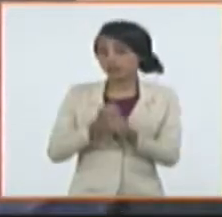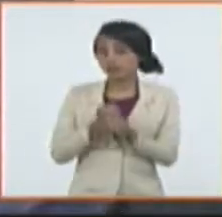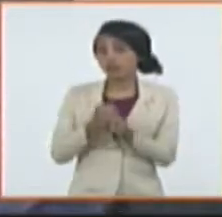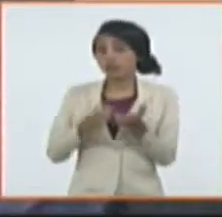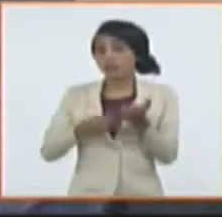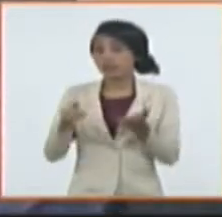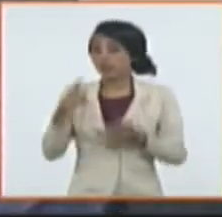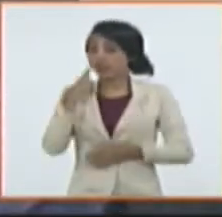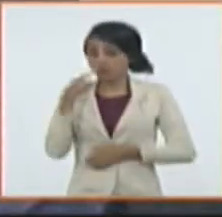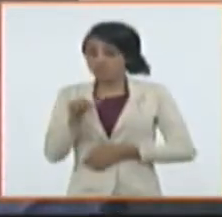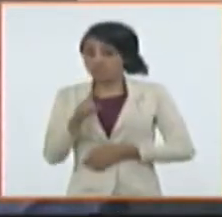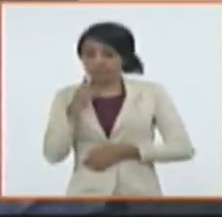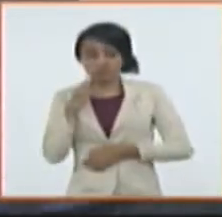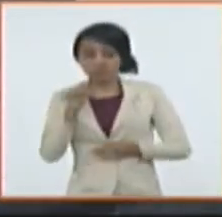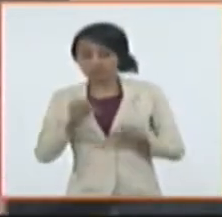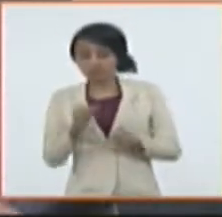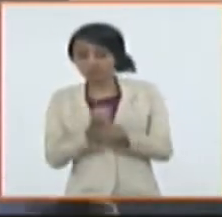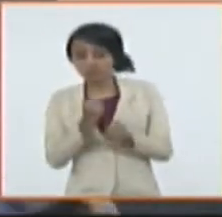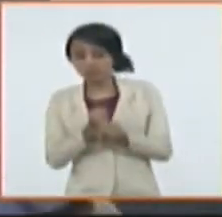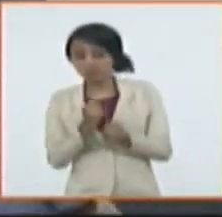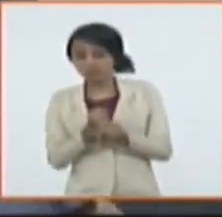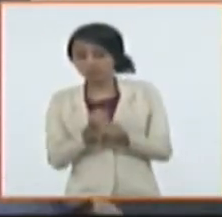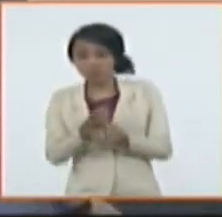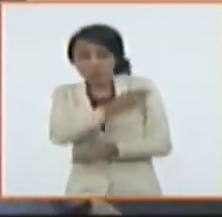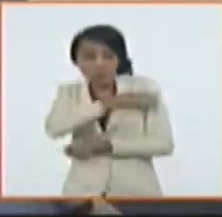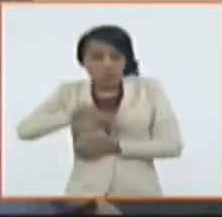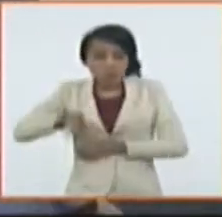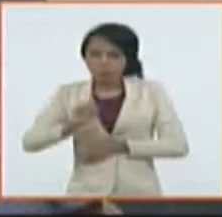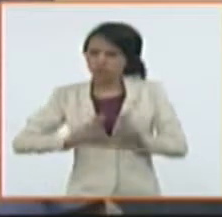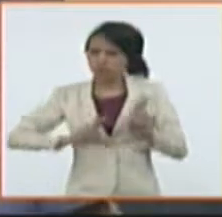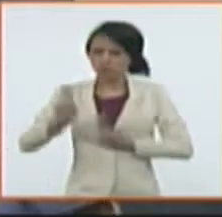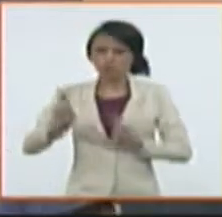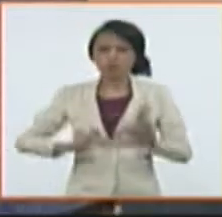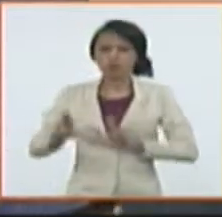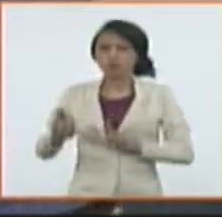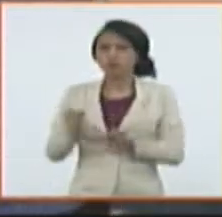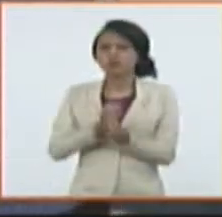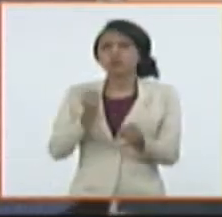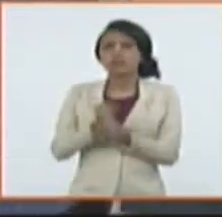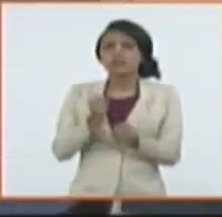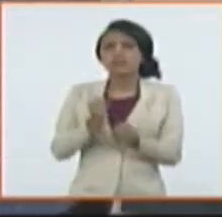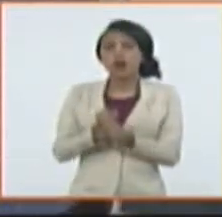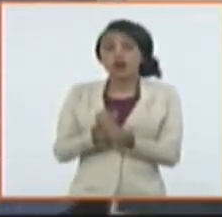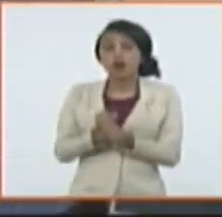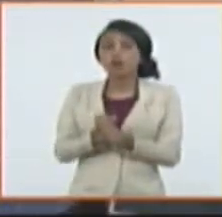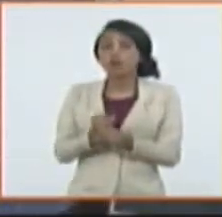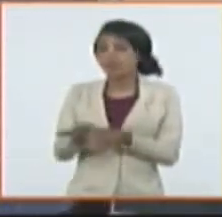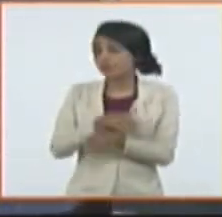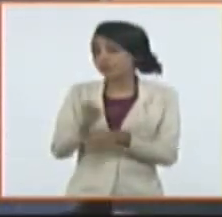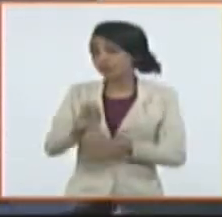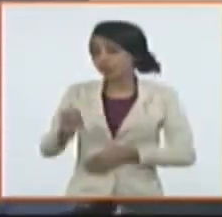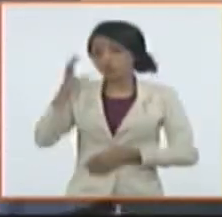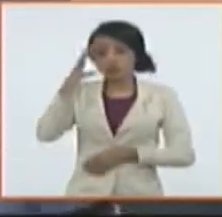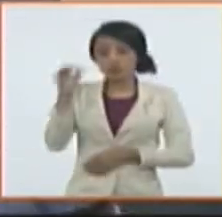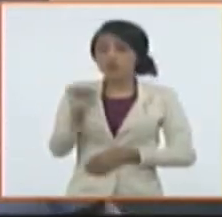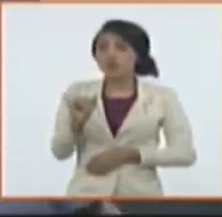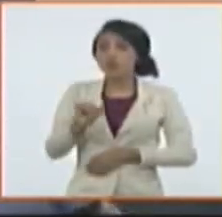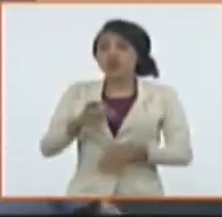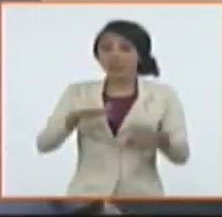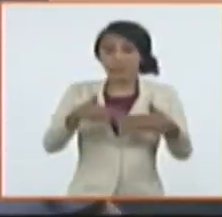hay críticas al trabajo y insatisfacciones con el trabajo de las organizaciones de masa, hay críticas al funcionamiento de las instituciones